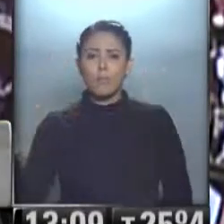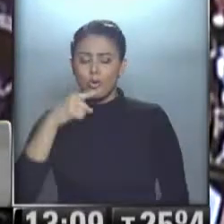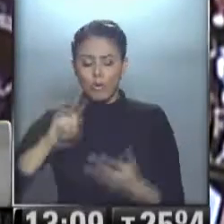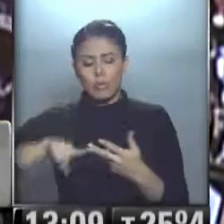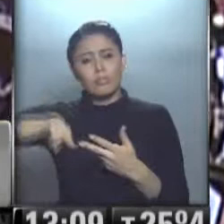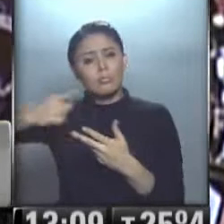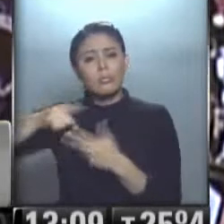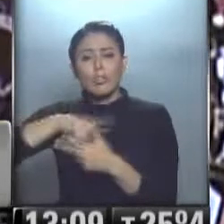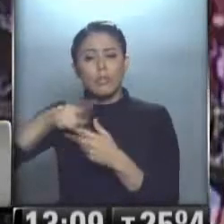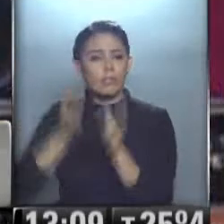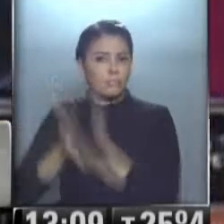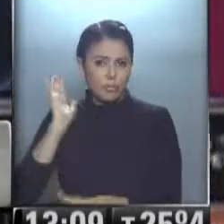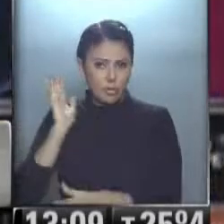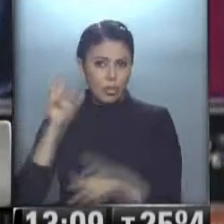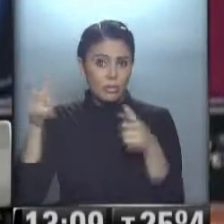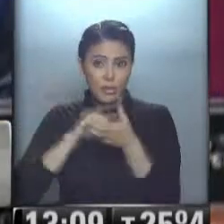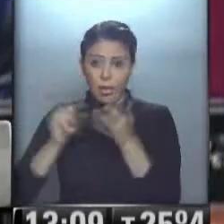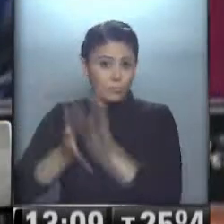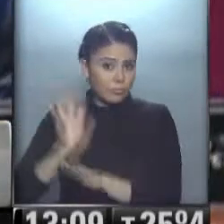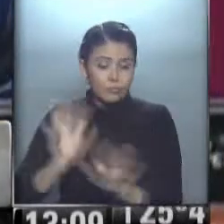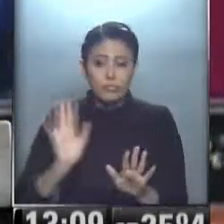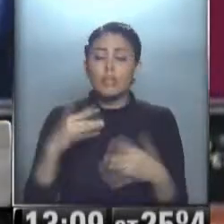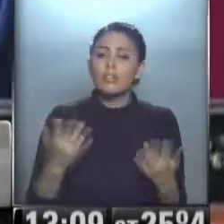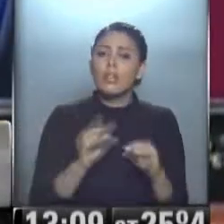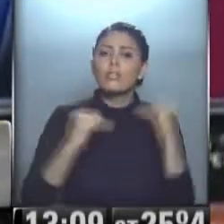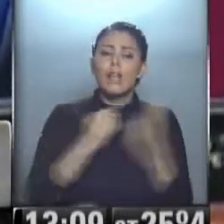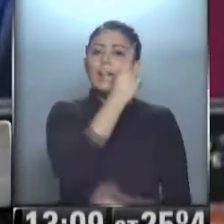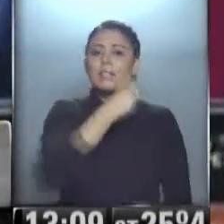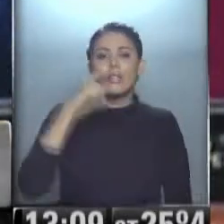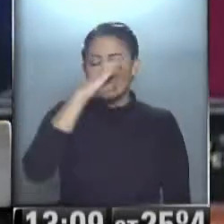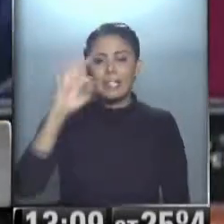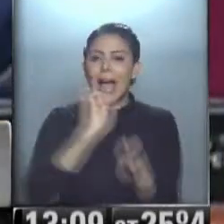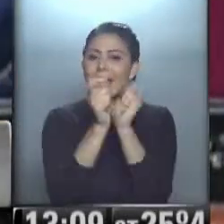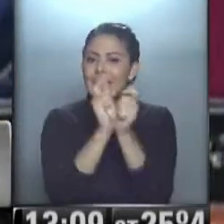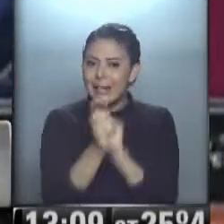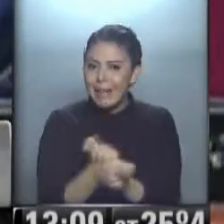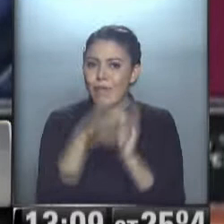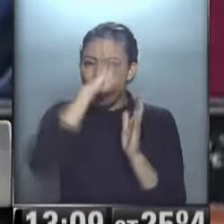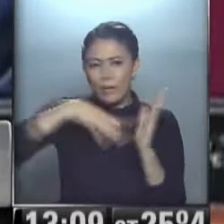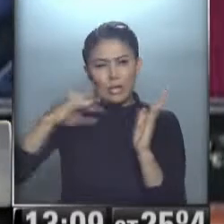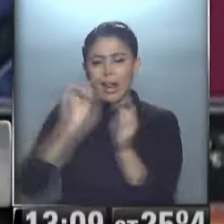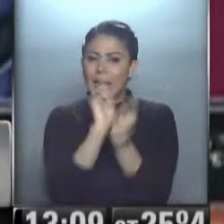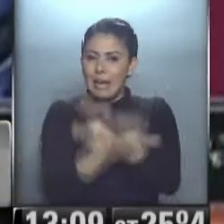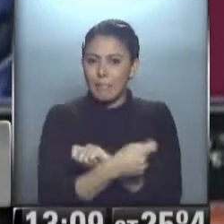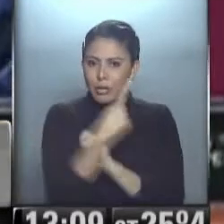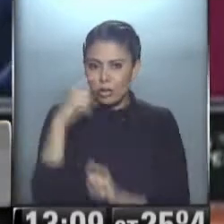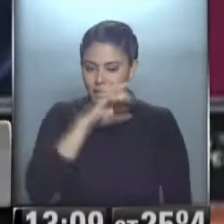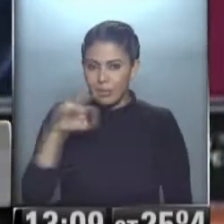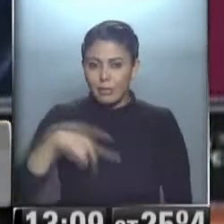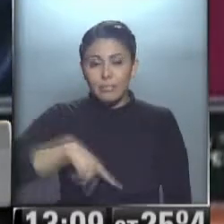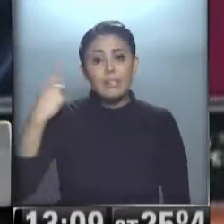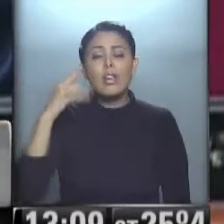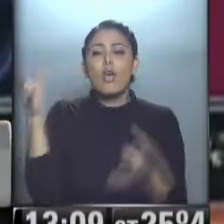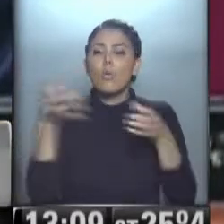retiraron del recinto la iniciativa se debatió con más de 170 modificaciones al texto original que fue redactado por una comisión